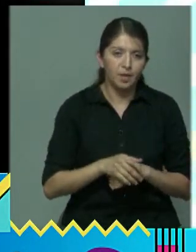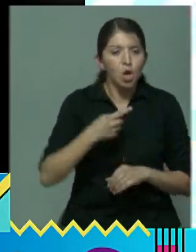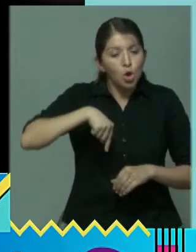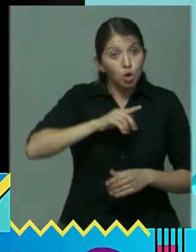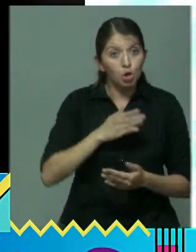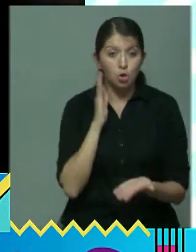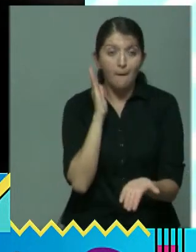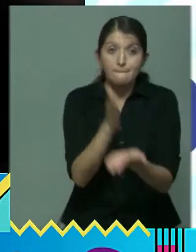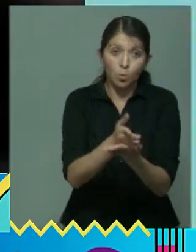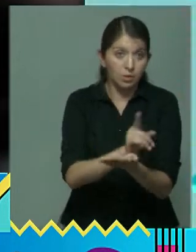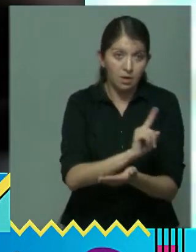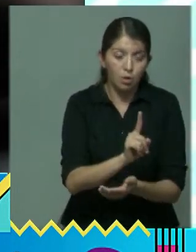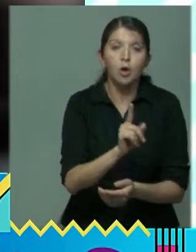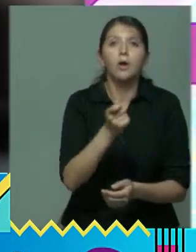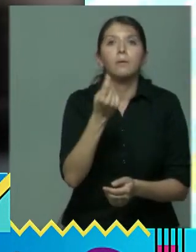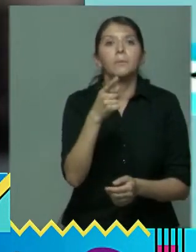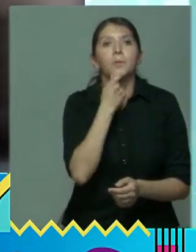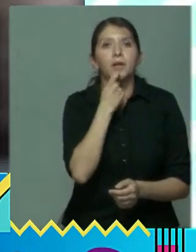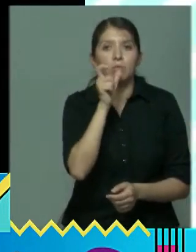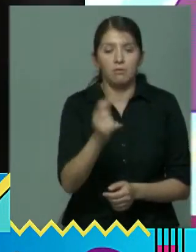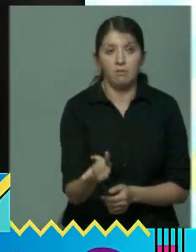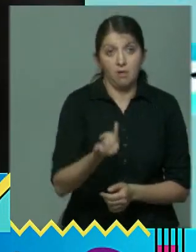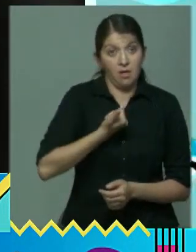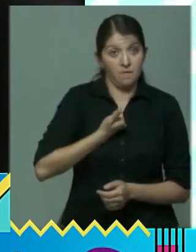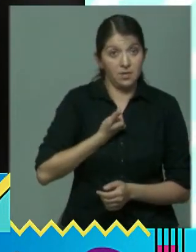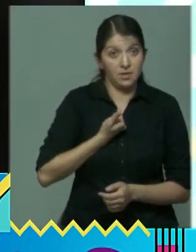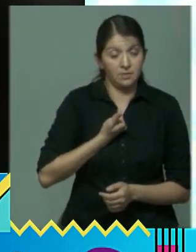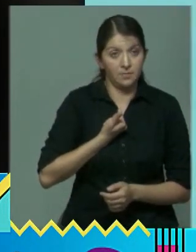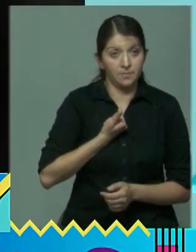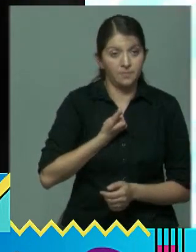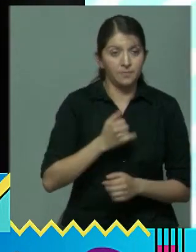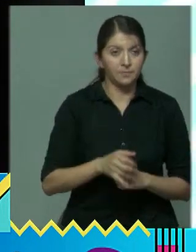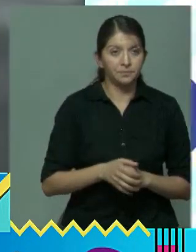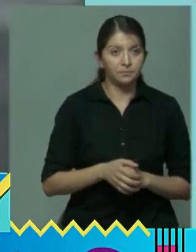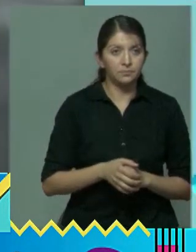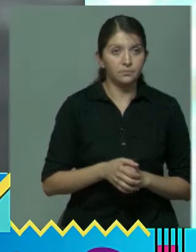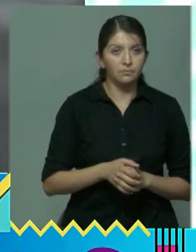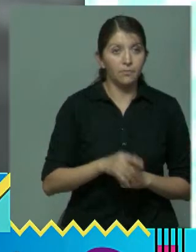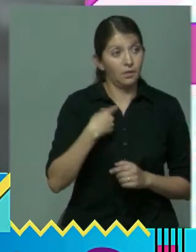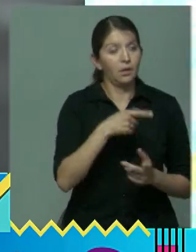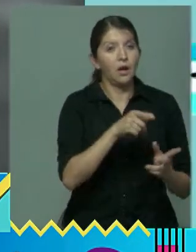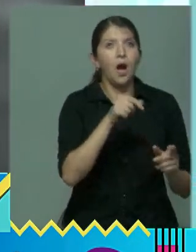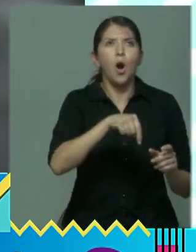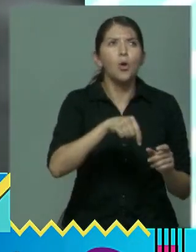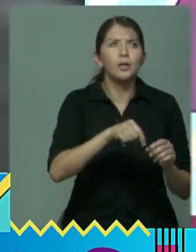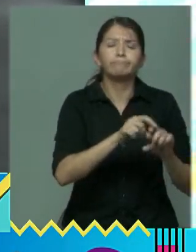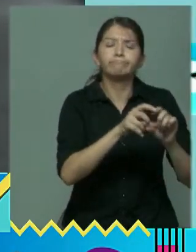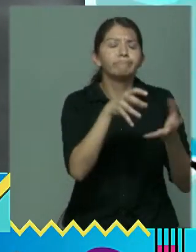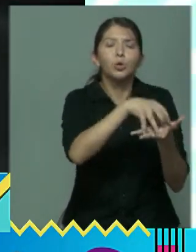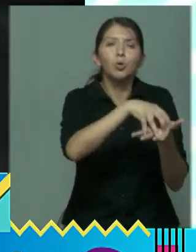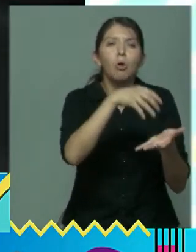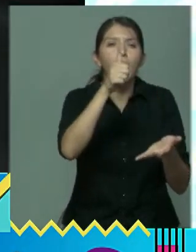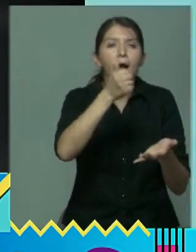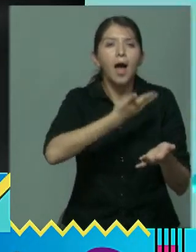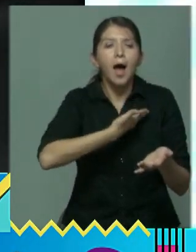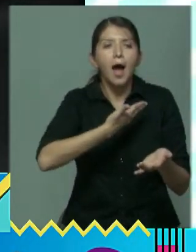través de un dictamen del INADI que se cometió un acto discriminatorio va a ser, en este caso, lo que era el AFCA, no recuerdo ahora el nombre, pero el organismo que regula